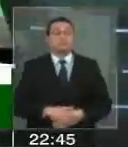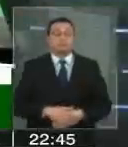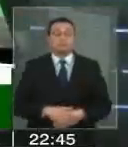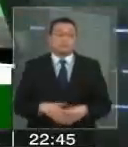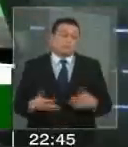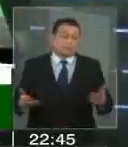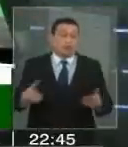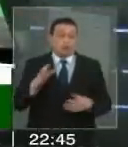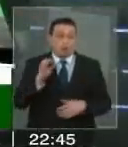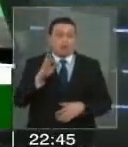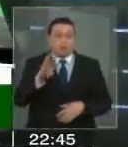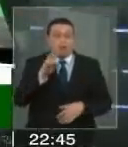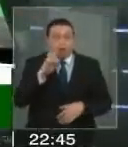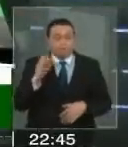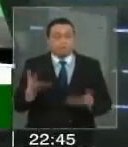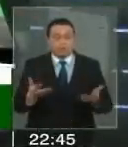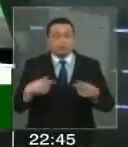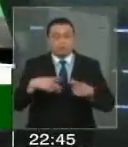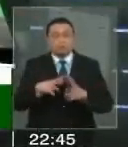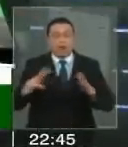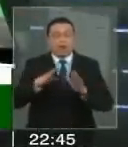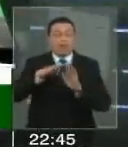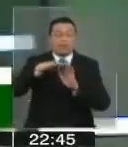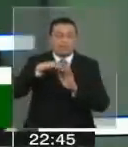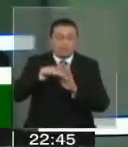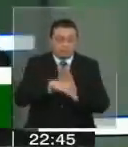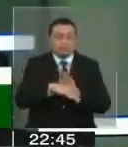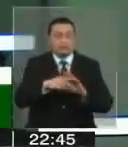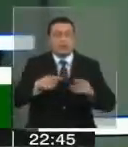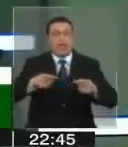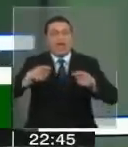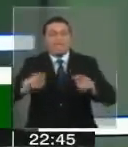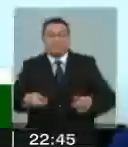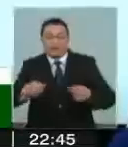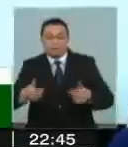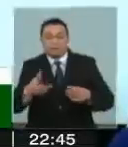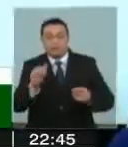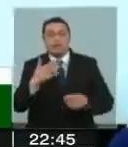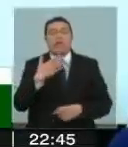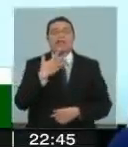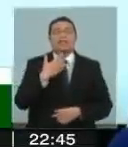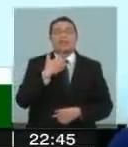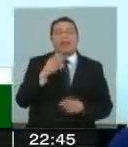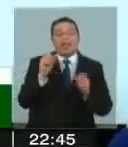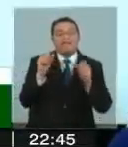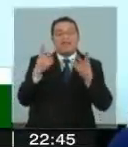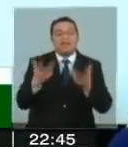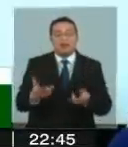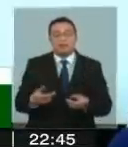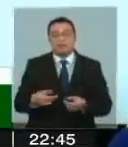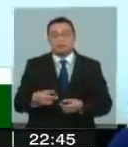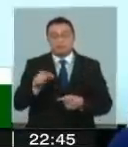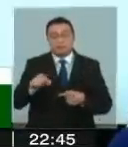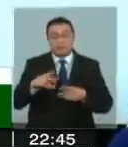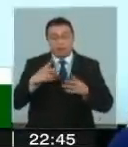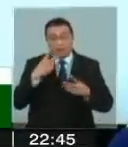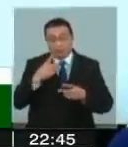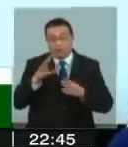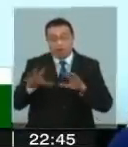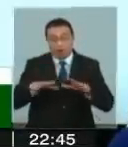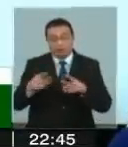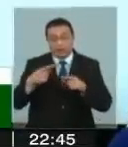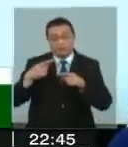obviamente que aún más disminuye sus habilidades y su interés por la vida. ¿Cosas concretas de involución? ¿Se ven cosas